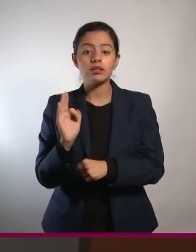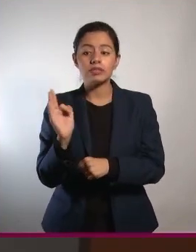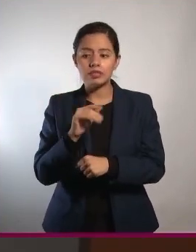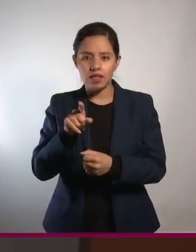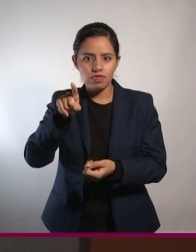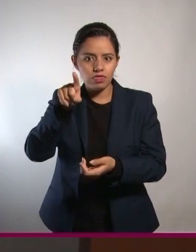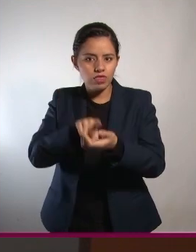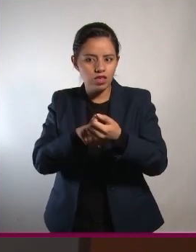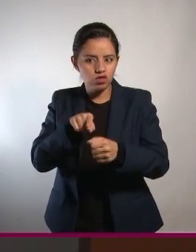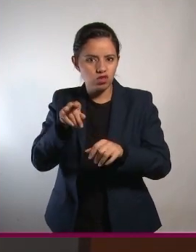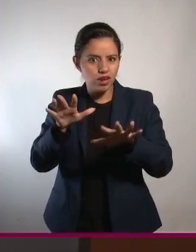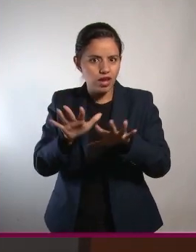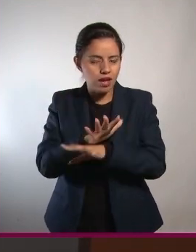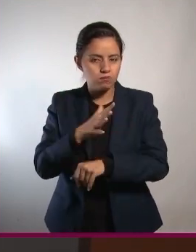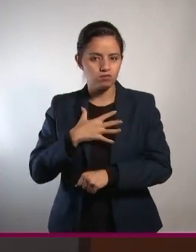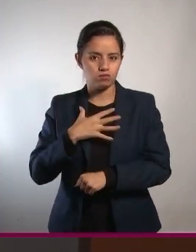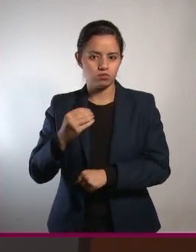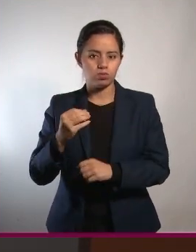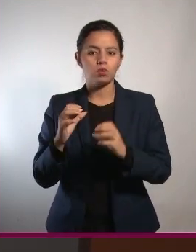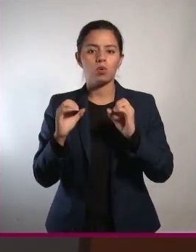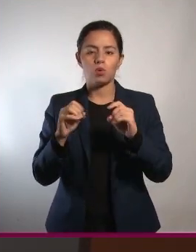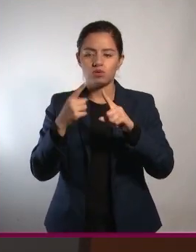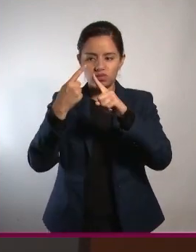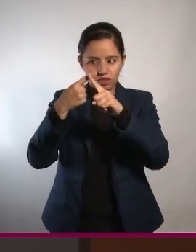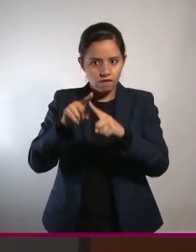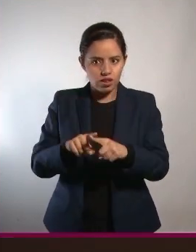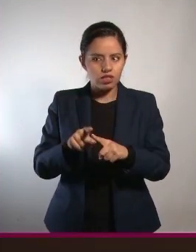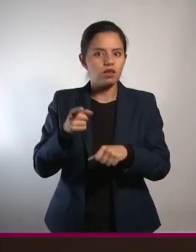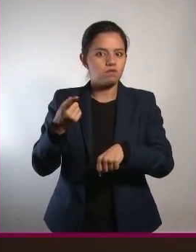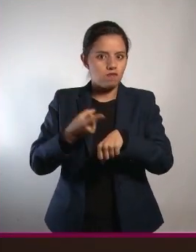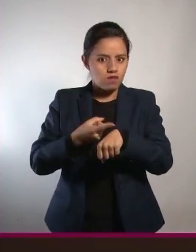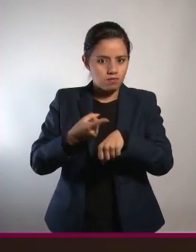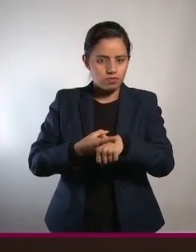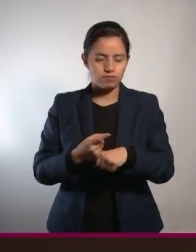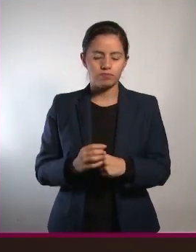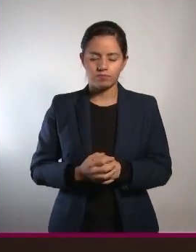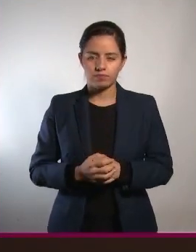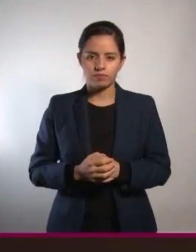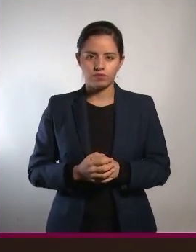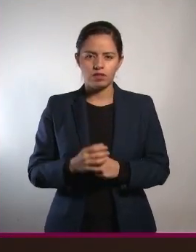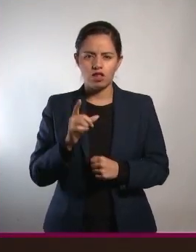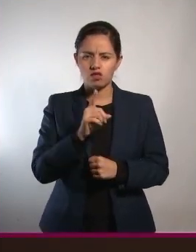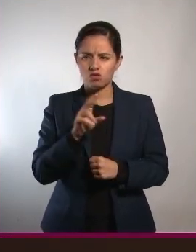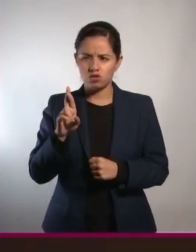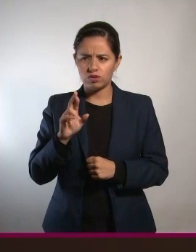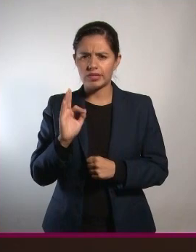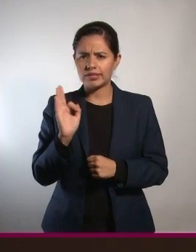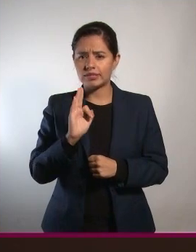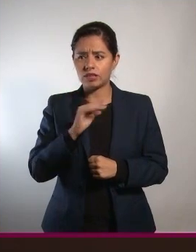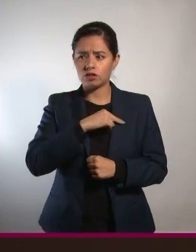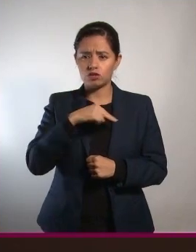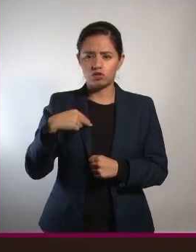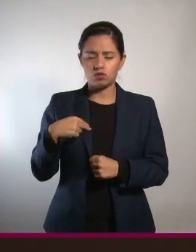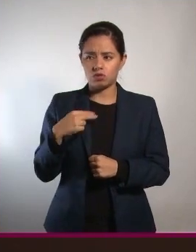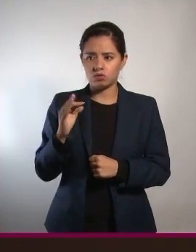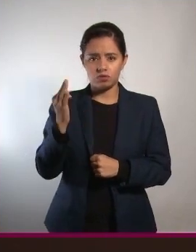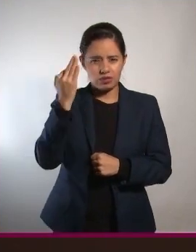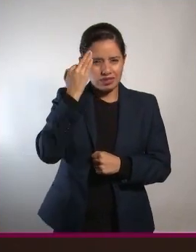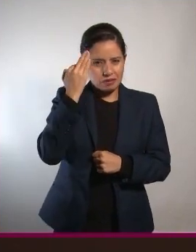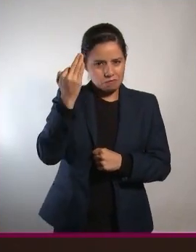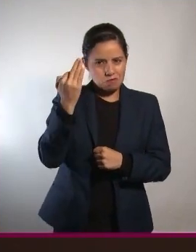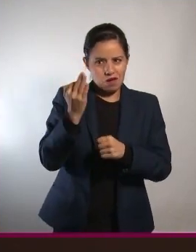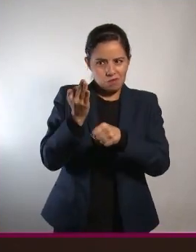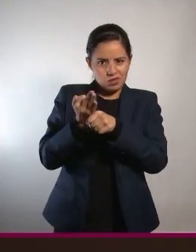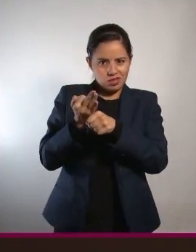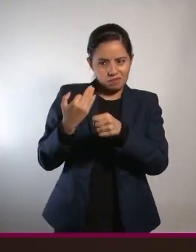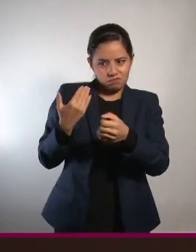en su transmisibilidad o diferentes presentaciones clínicas. Doctor, si en todo este tiempo no nos hemos contagiado de ninguna variante